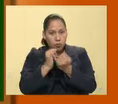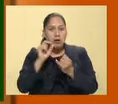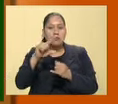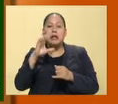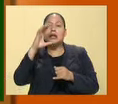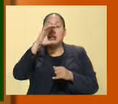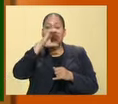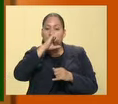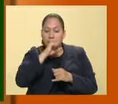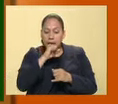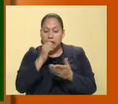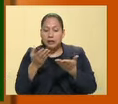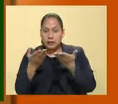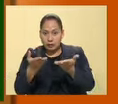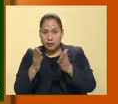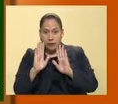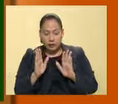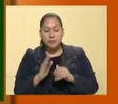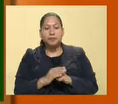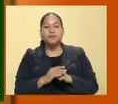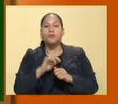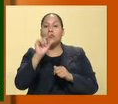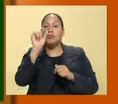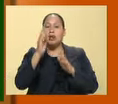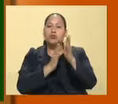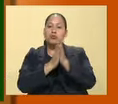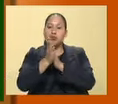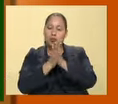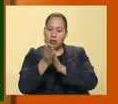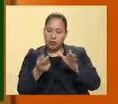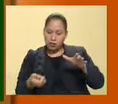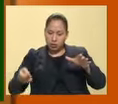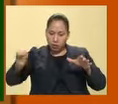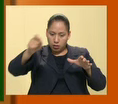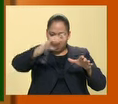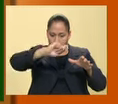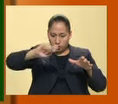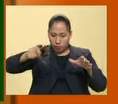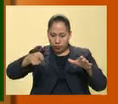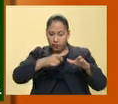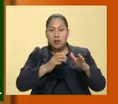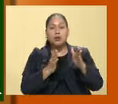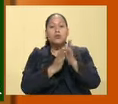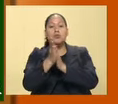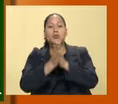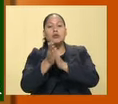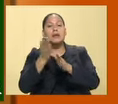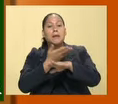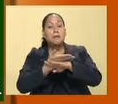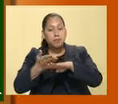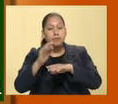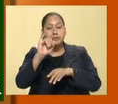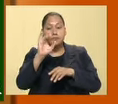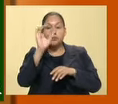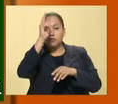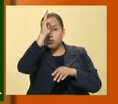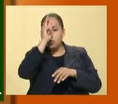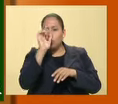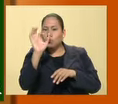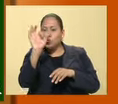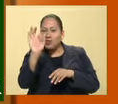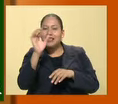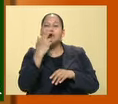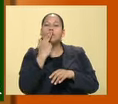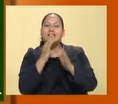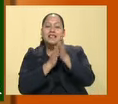cuando ya esté caliente, le vamos a agregar nuestro chocolate. Me voy a esperar. ¿Chocolate blanco? Estas son, lunetas de chocolate